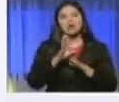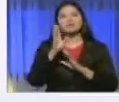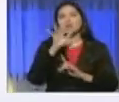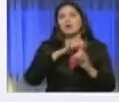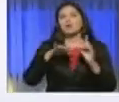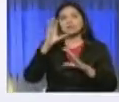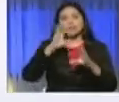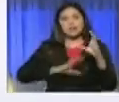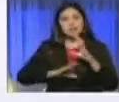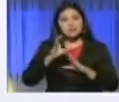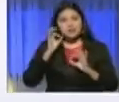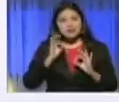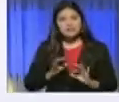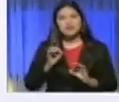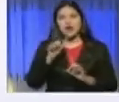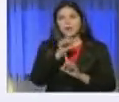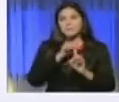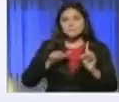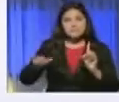científico, ecológico,